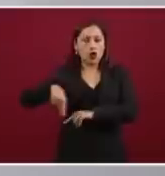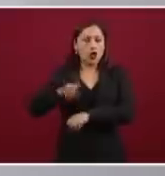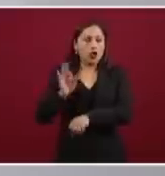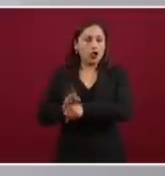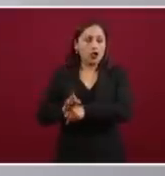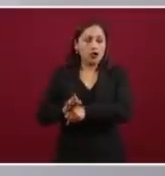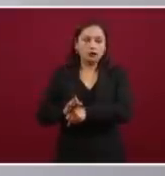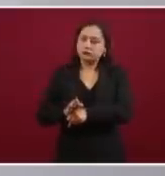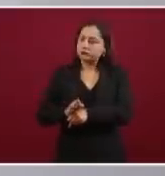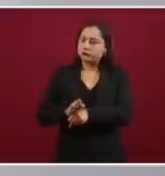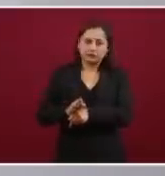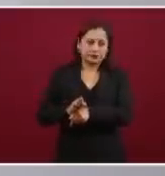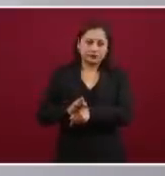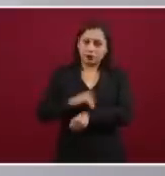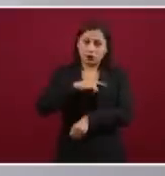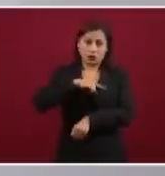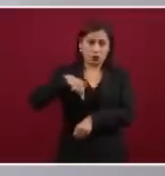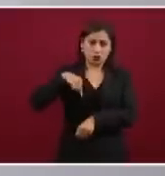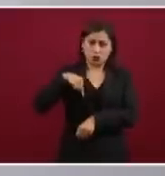Eso nunca lo vamos a hacer.